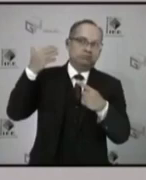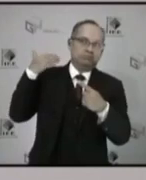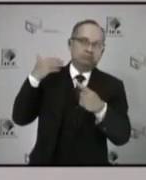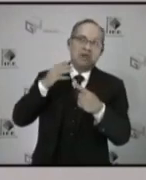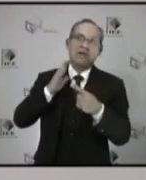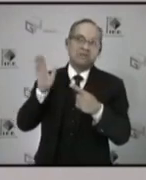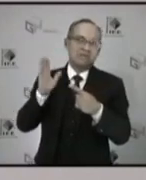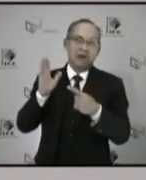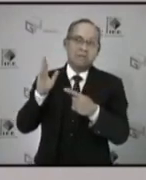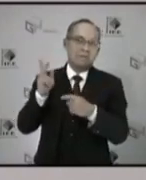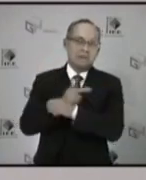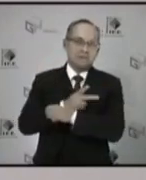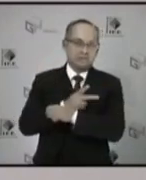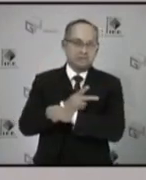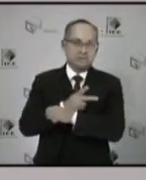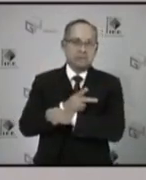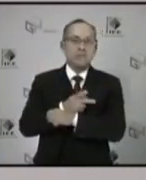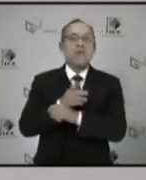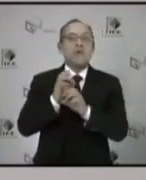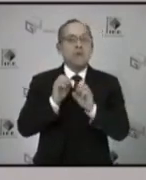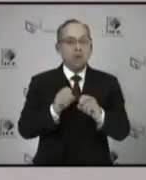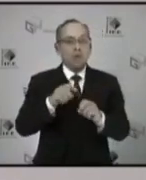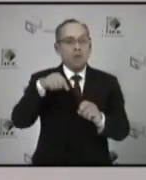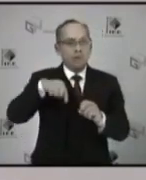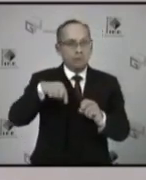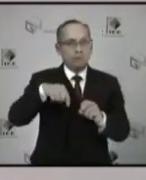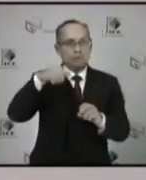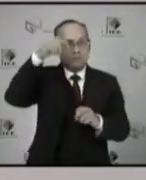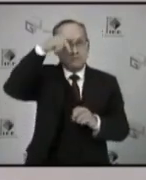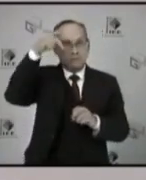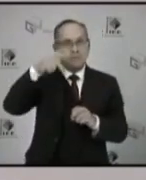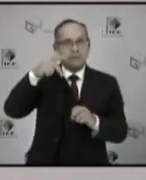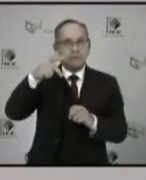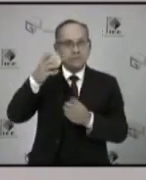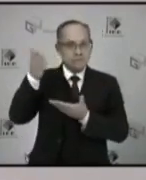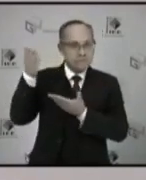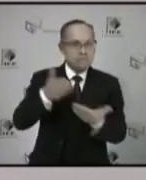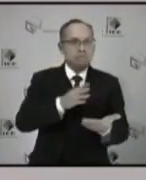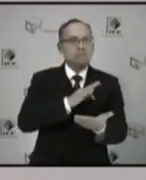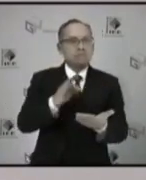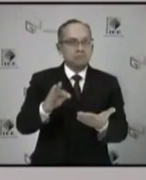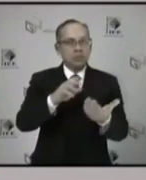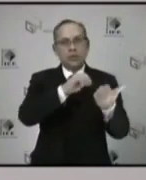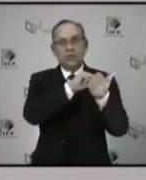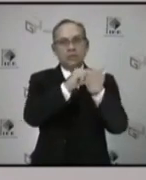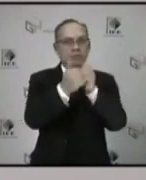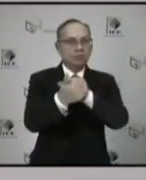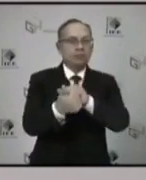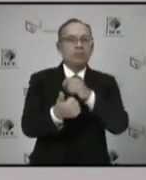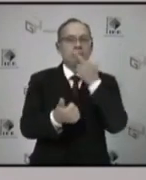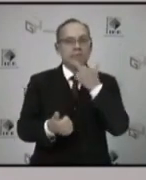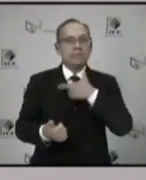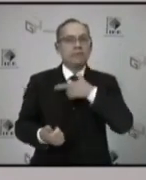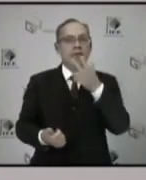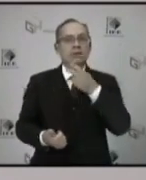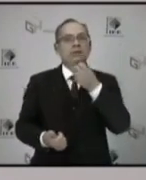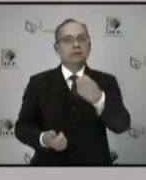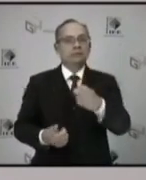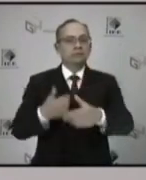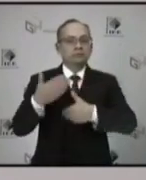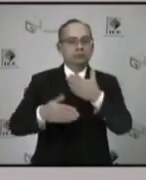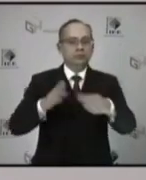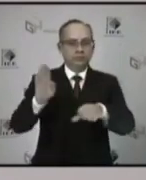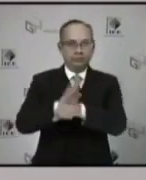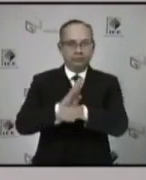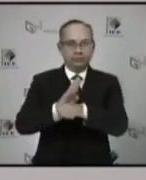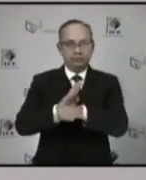o aterrizar en Hidalgo la transformación, la lucha por los mejores beneficios a la sociedad,